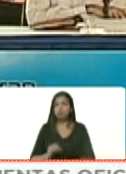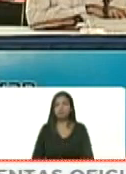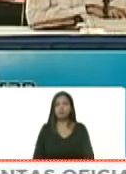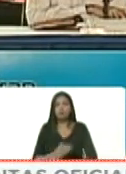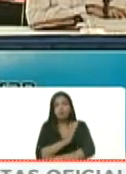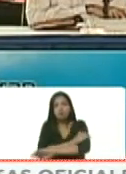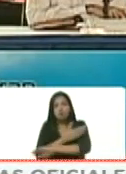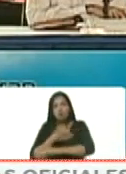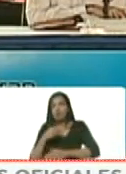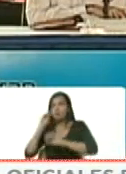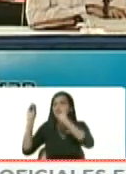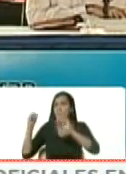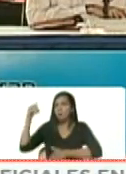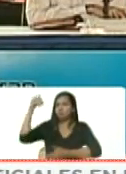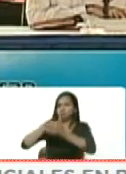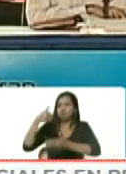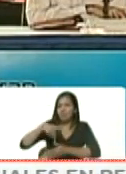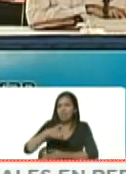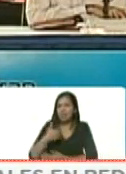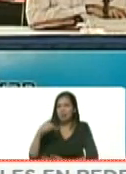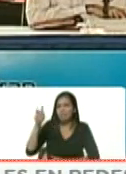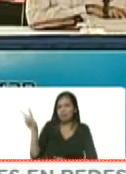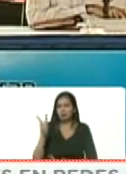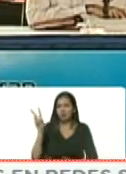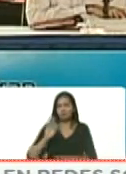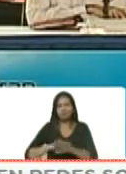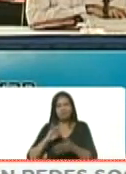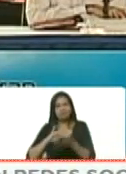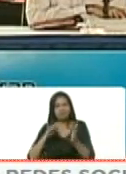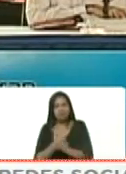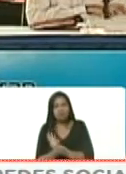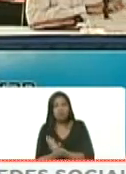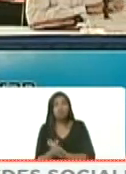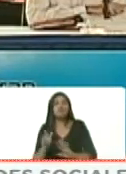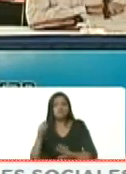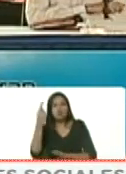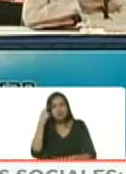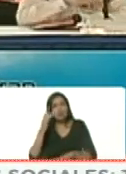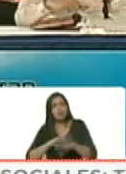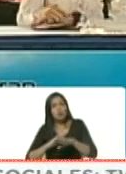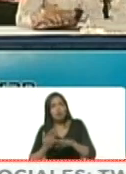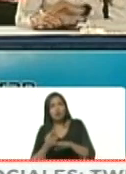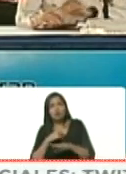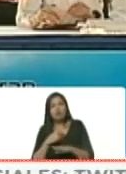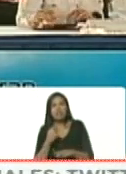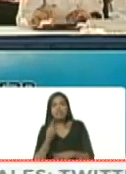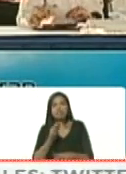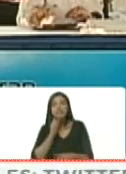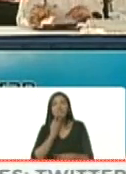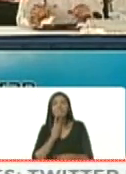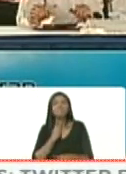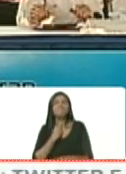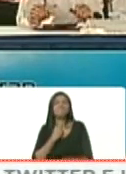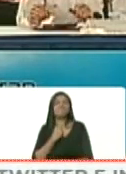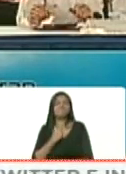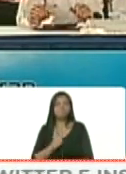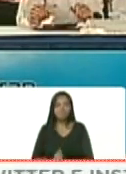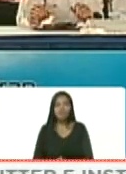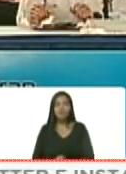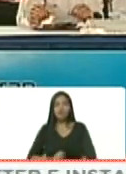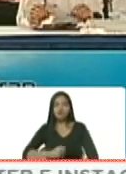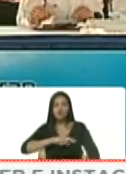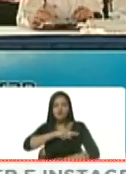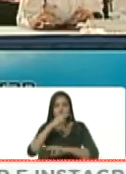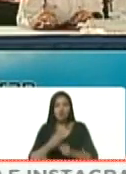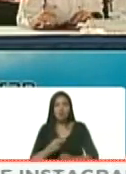llaman a una invasión extranjera? ¿Ustedes saben por qué? Porque hay que aprender a tragar tierra. Y por